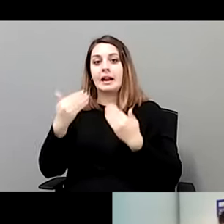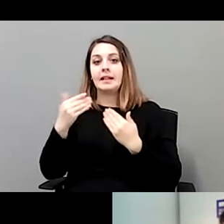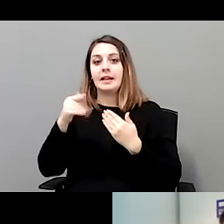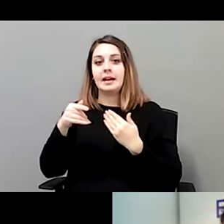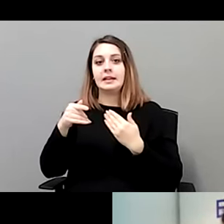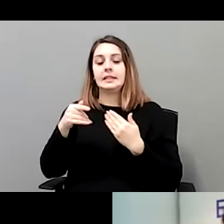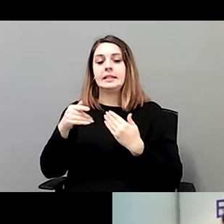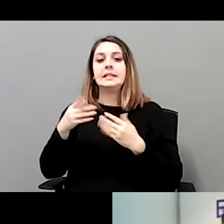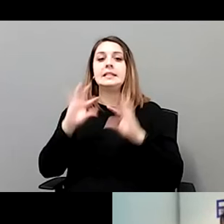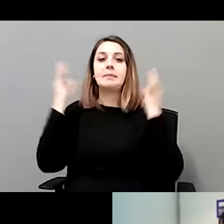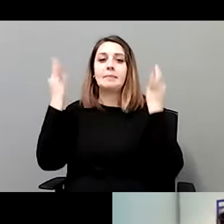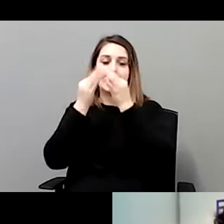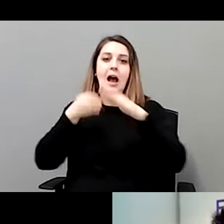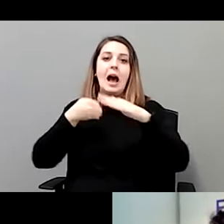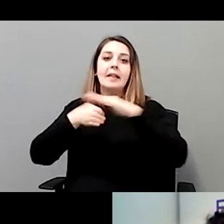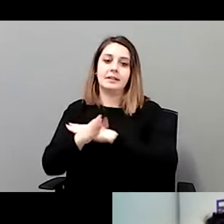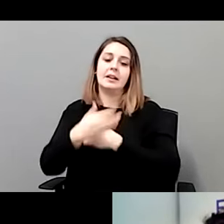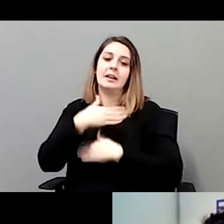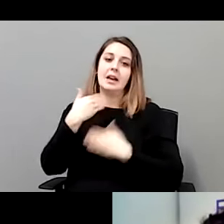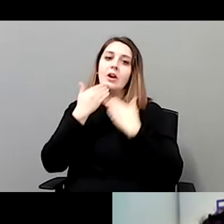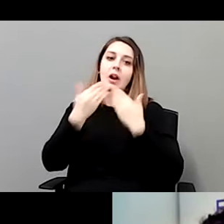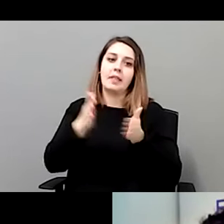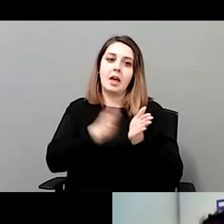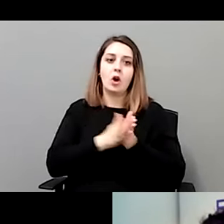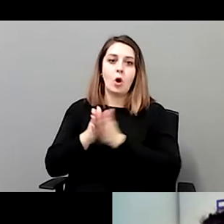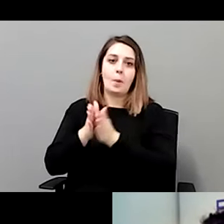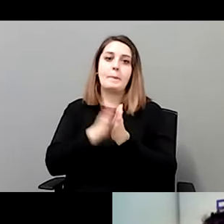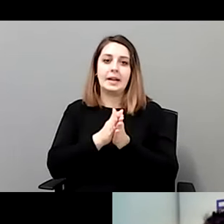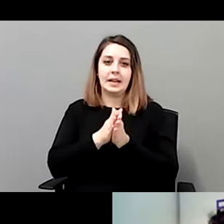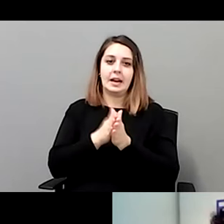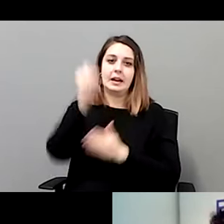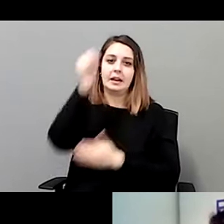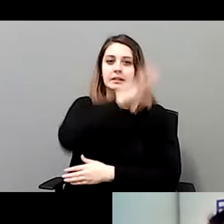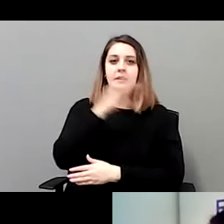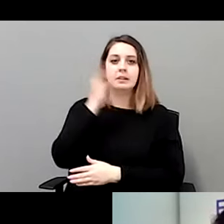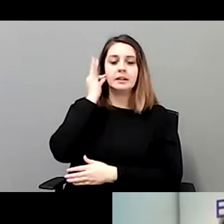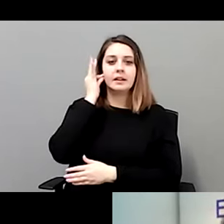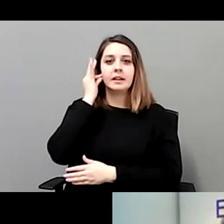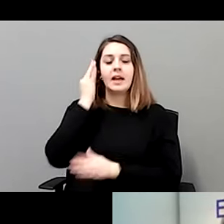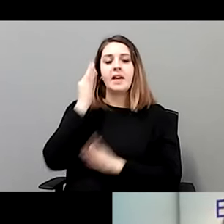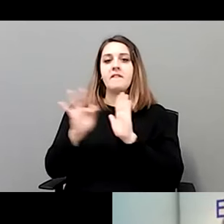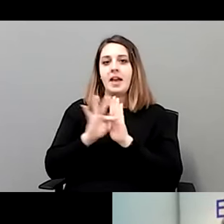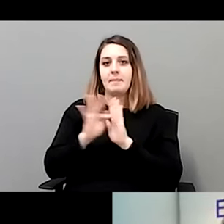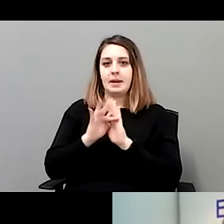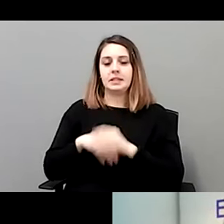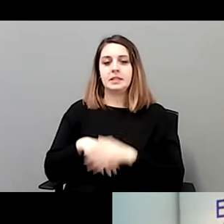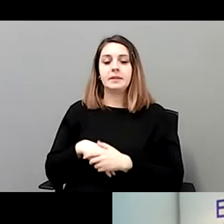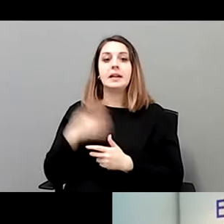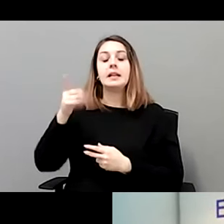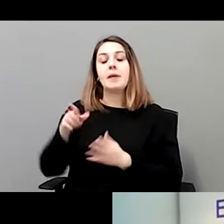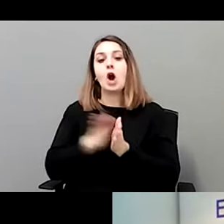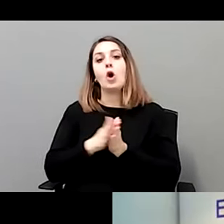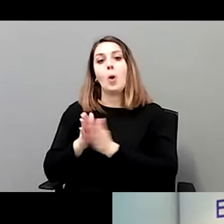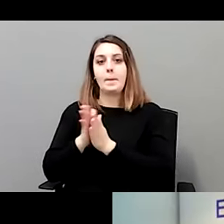seminario sea accesible y por tanto agradecer a nuestros compañeros y compañeras de FIAPAS que lo hacen posible, y a nuestras compañeras